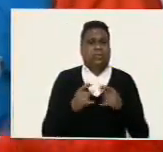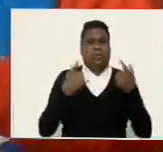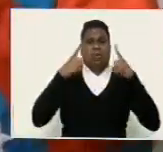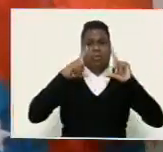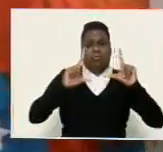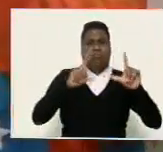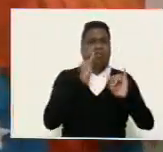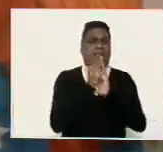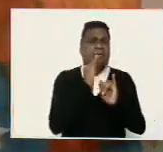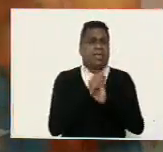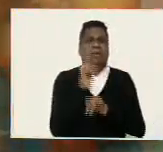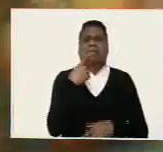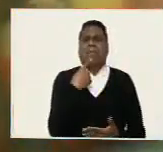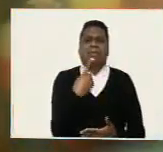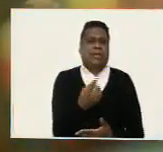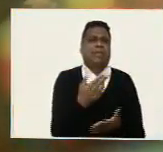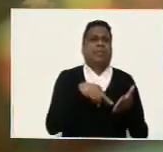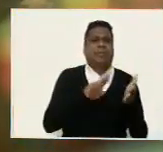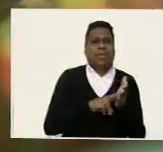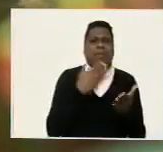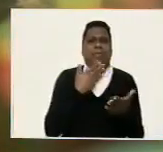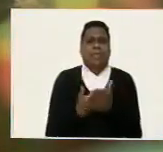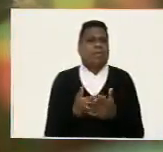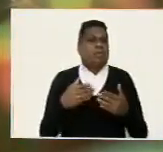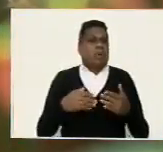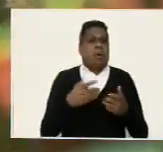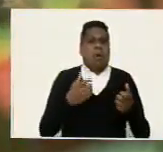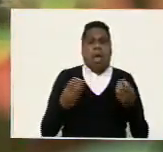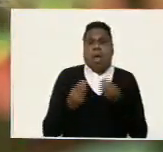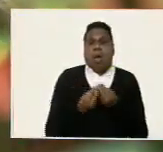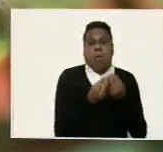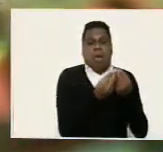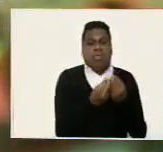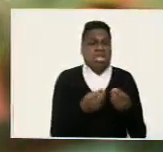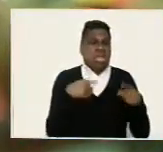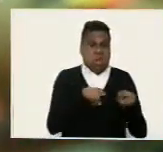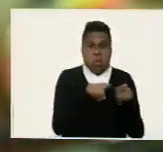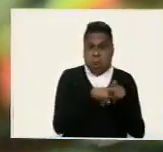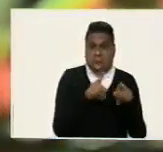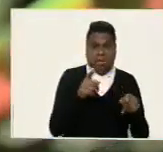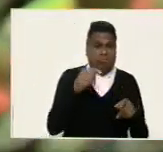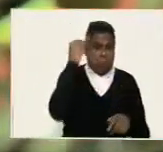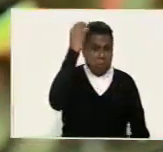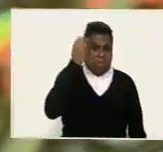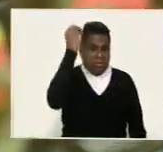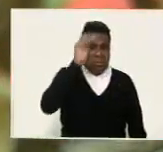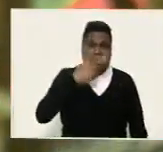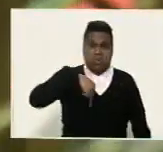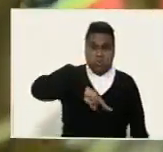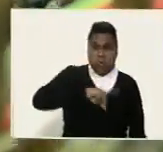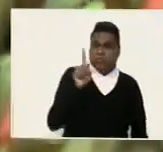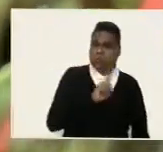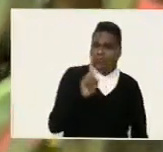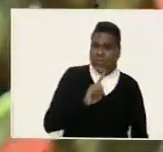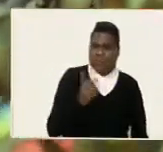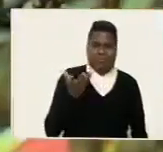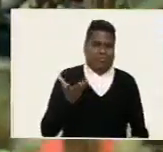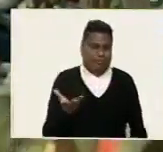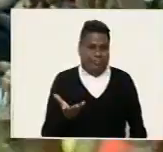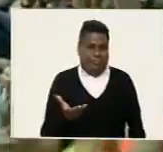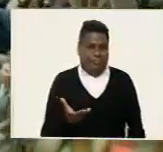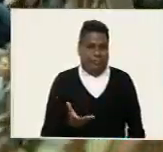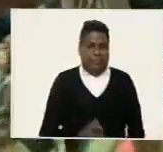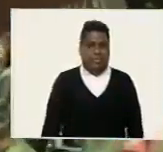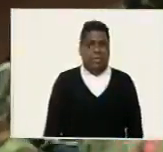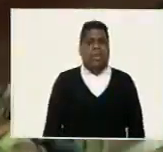No estamos pidiendo que todos caminen igual que nosotros o canten al son de nosotros. Ojalá que así fuera. Pero de no ser así, por lo menos